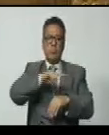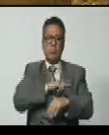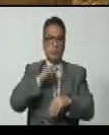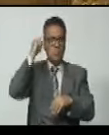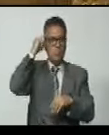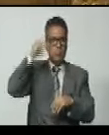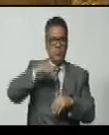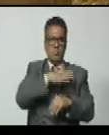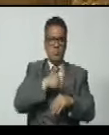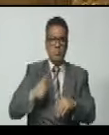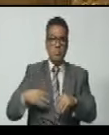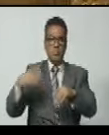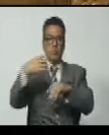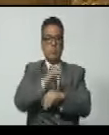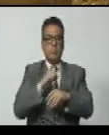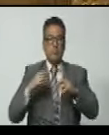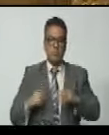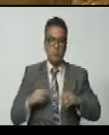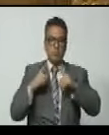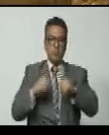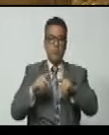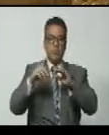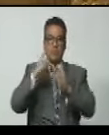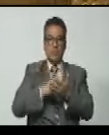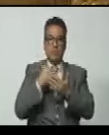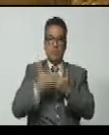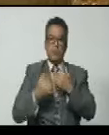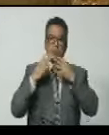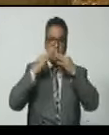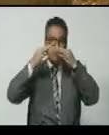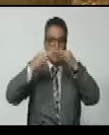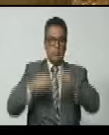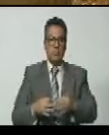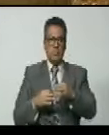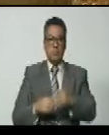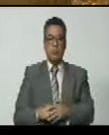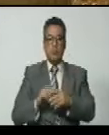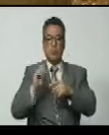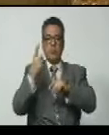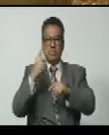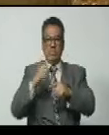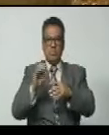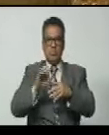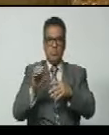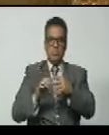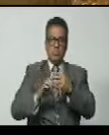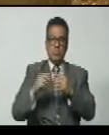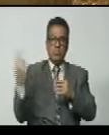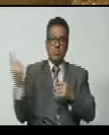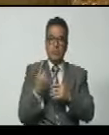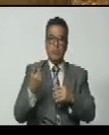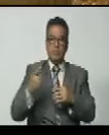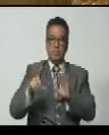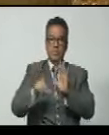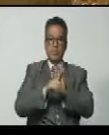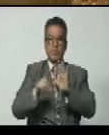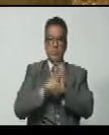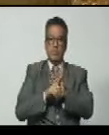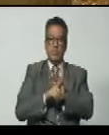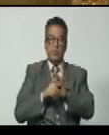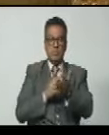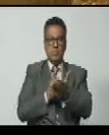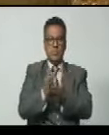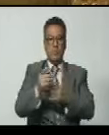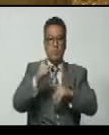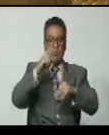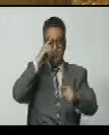hoy queremos alcanzar en este proyecto de ley garantizar, y es uno de los principales elementos que traemos en nuestra ley, la